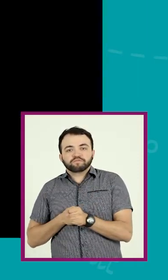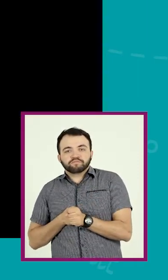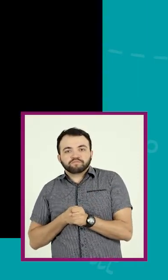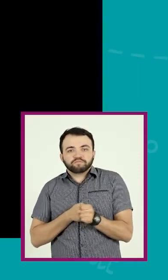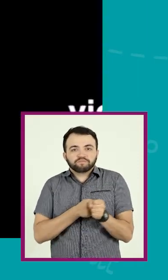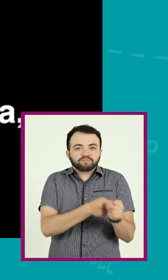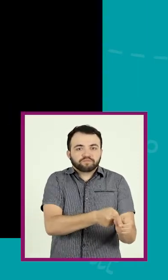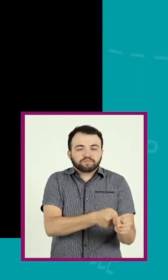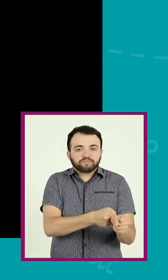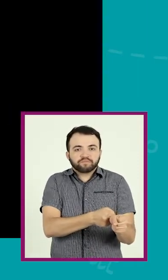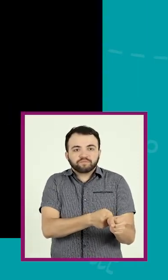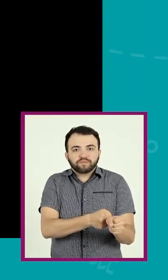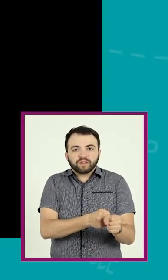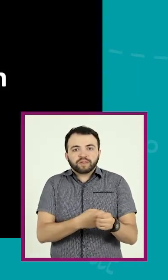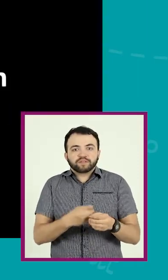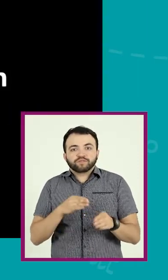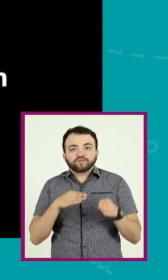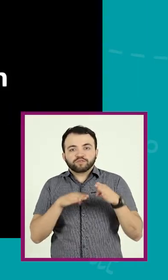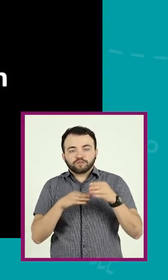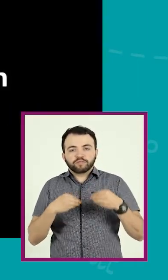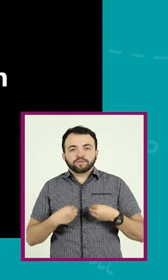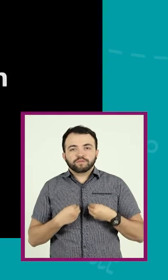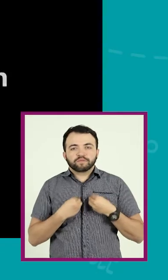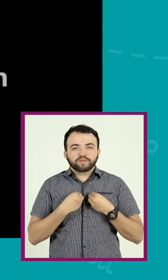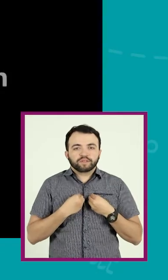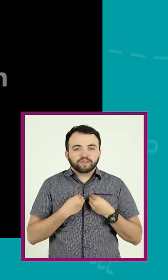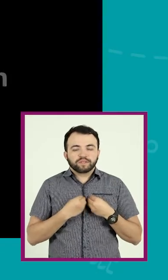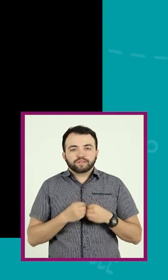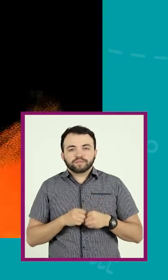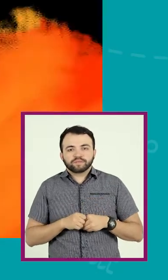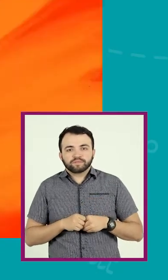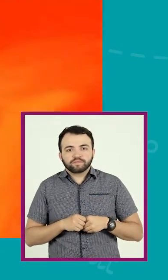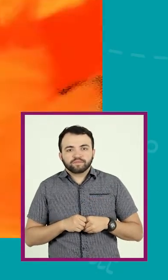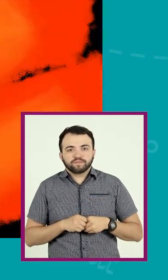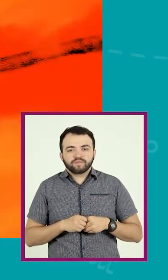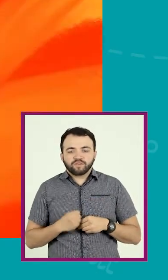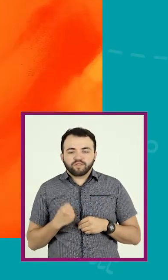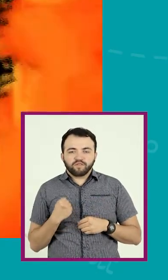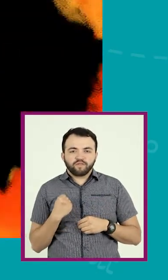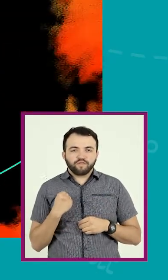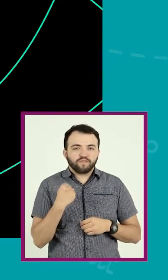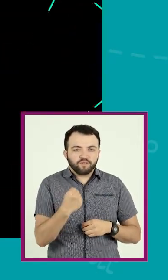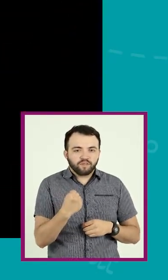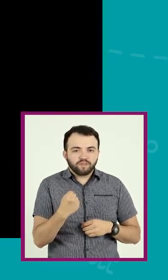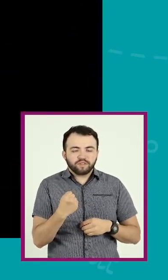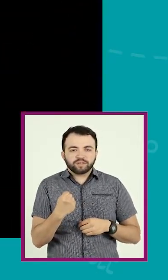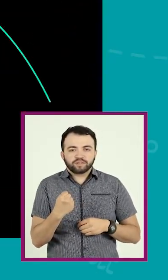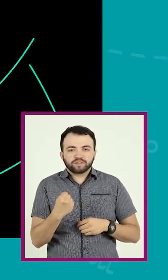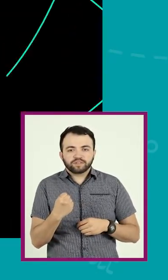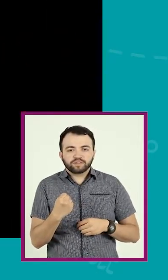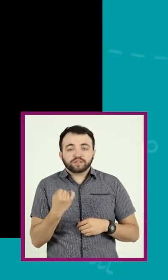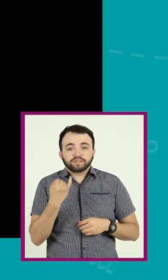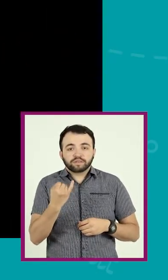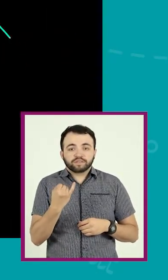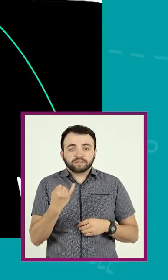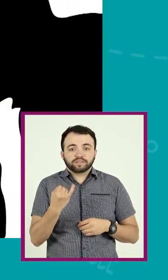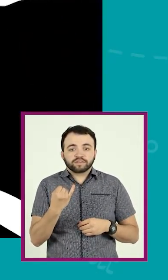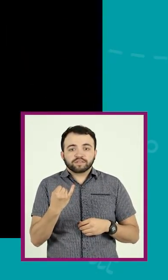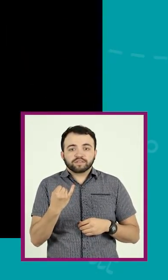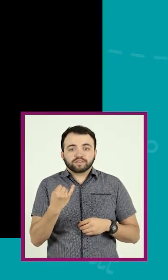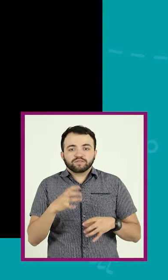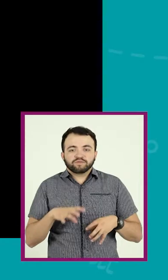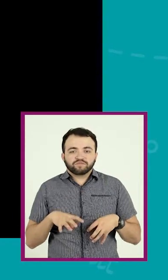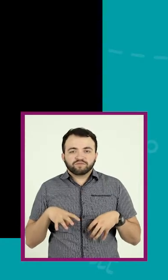acompañado el proceso de autoproducción de la vida, como misterio y revelación, fuerza sublime